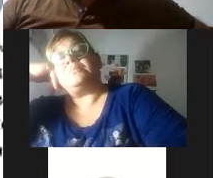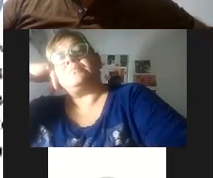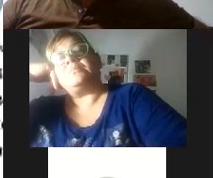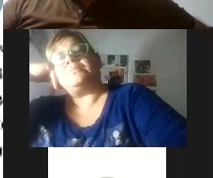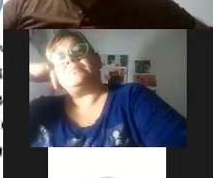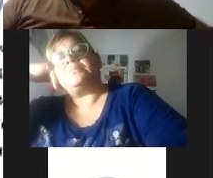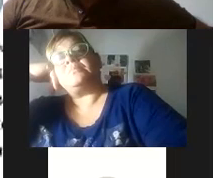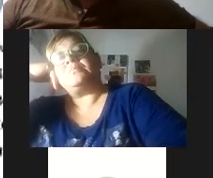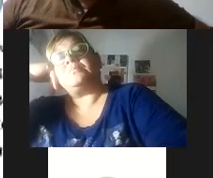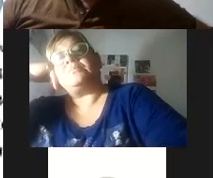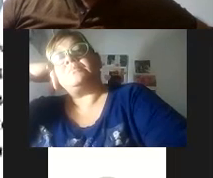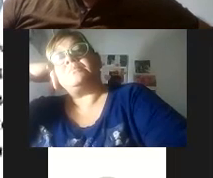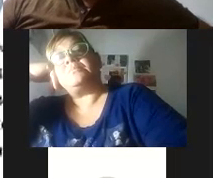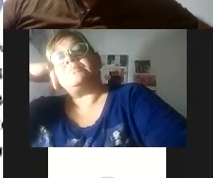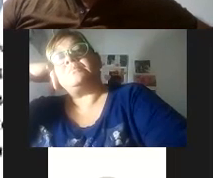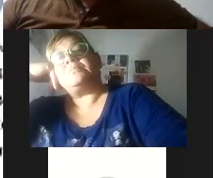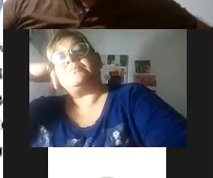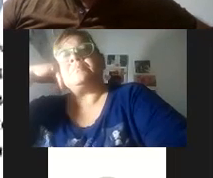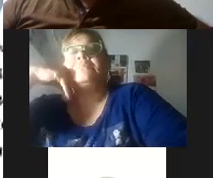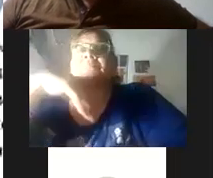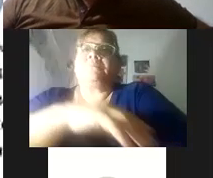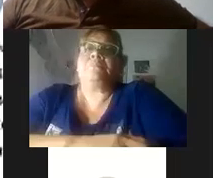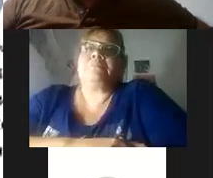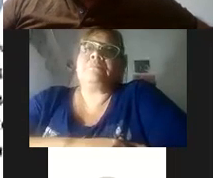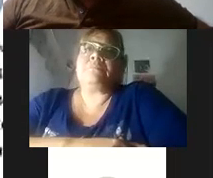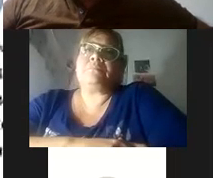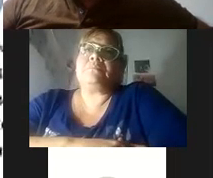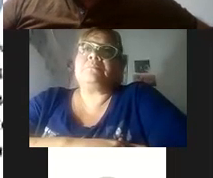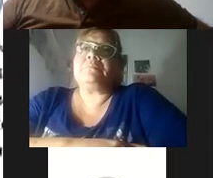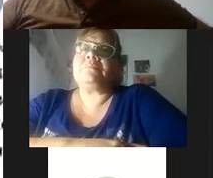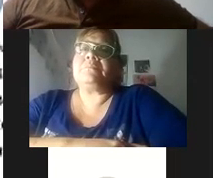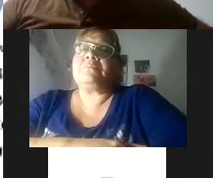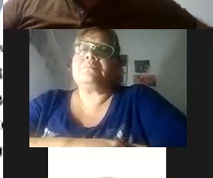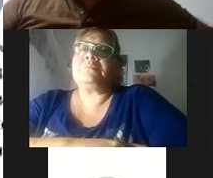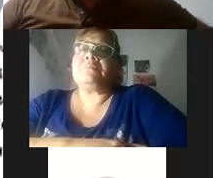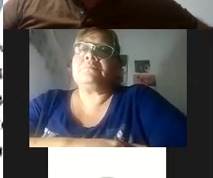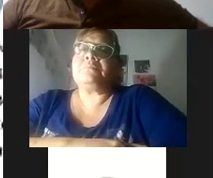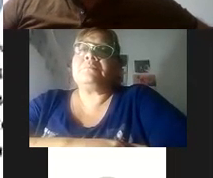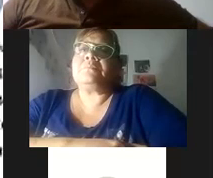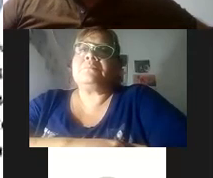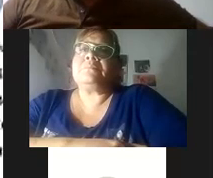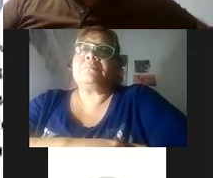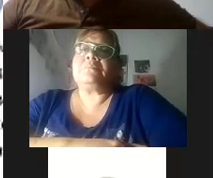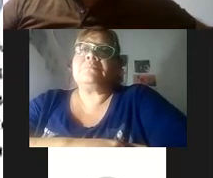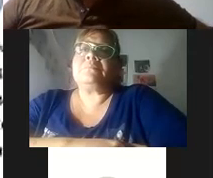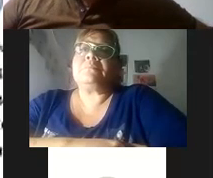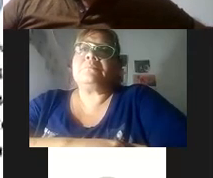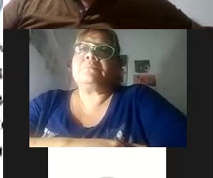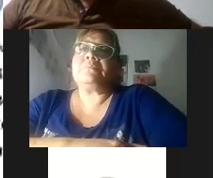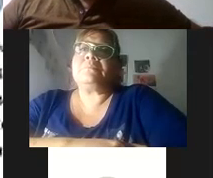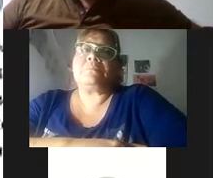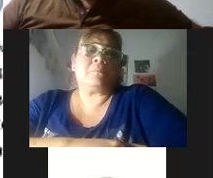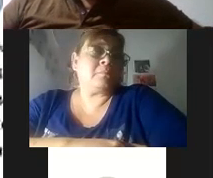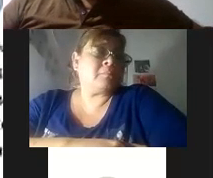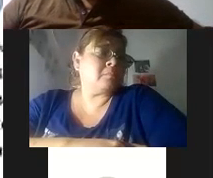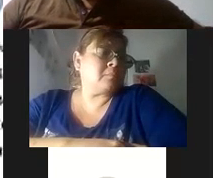En anchura es distinto. Después vamos a ver el mecanismo. Pero en longitud crece a través de este cartílago de